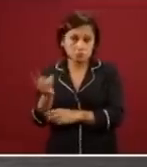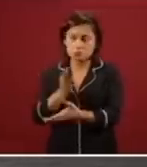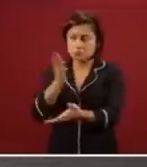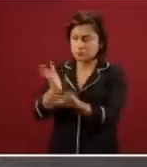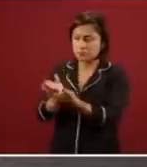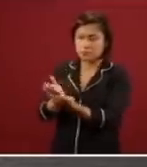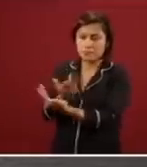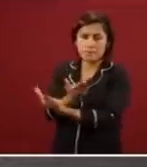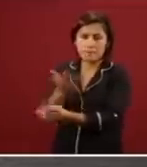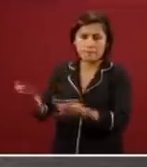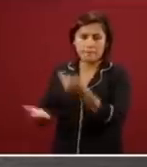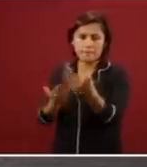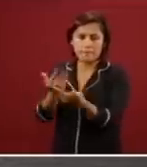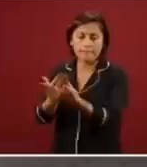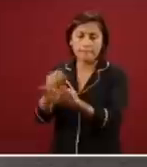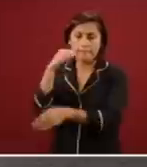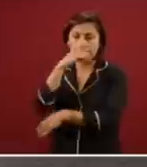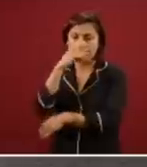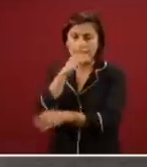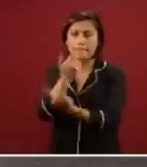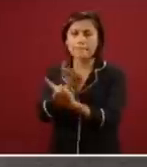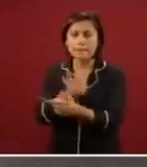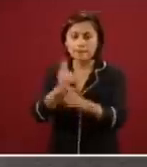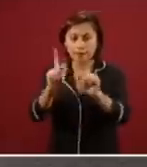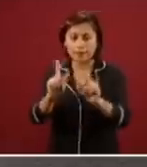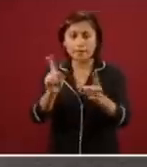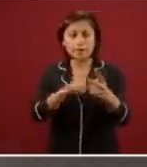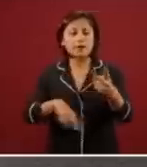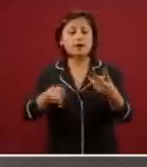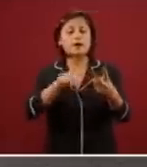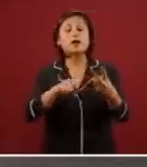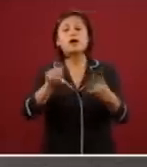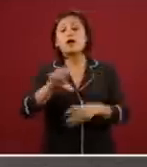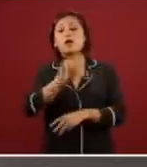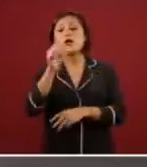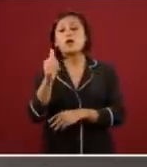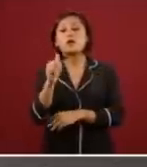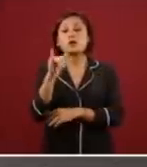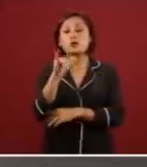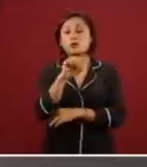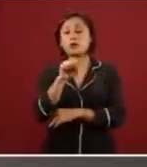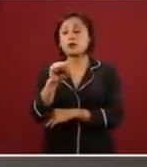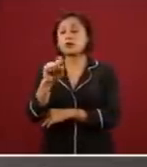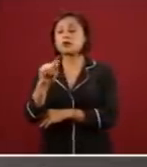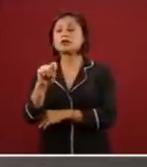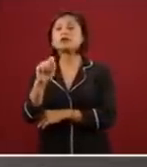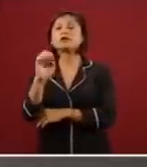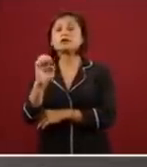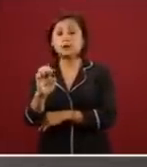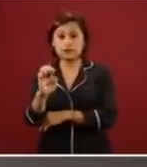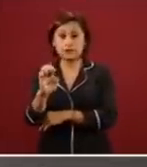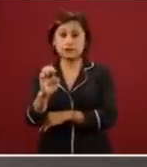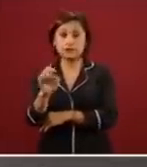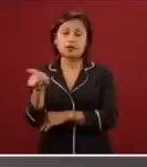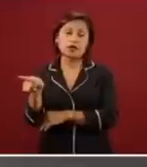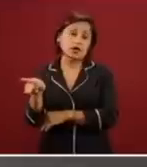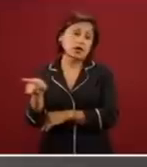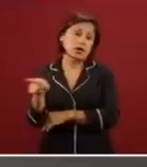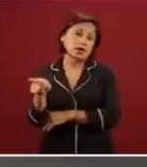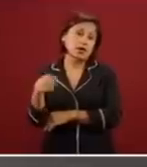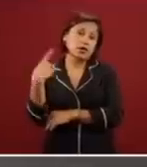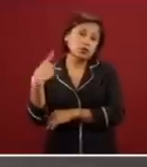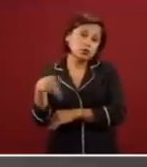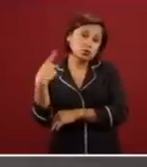En el caso del ISSSTE, pues es una obligación atender a los derechohabientes. El seguro, en su